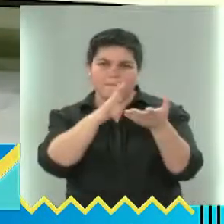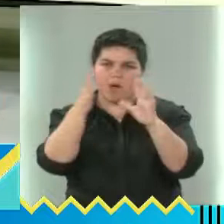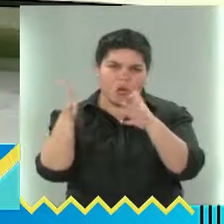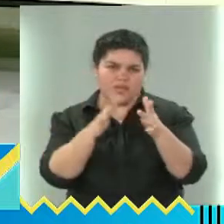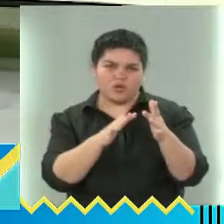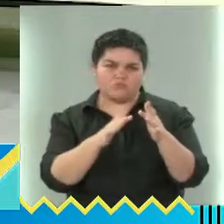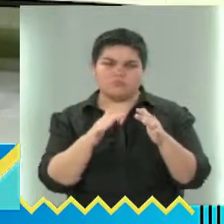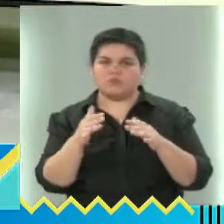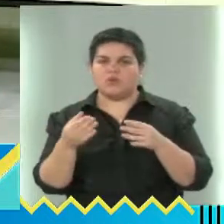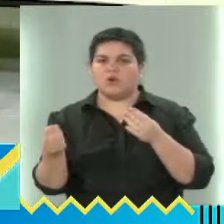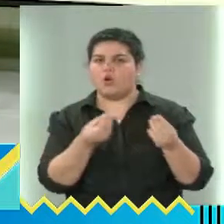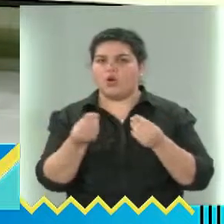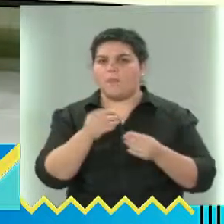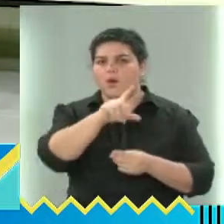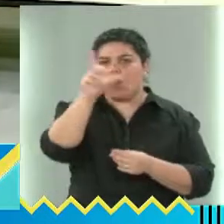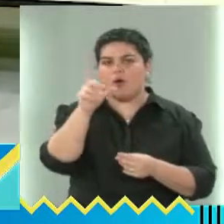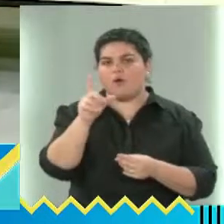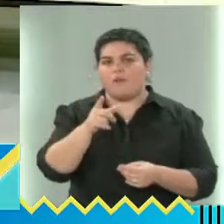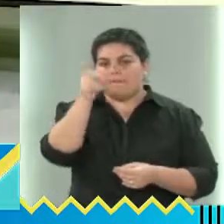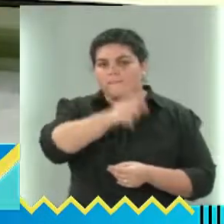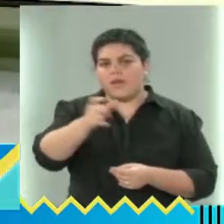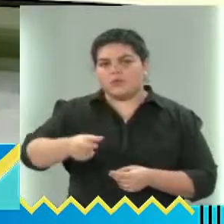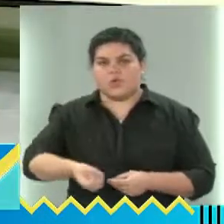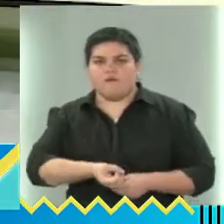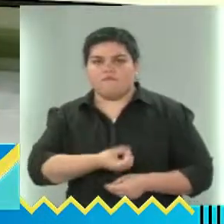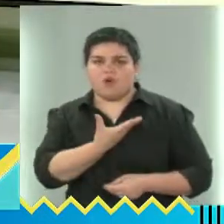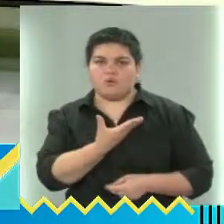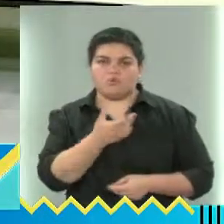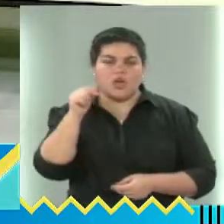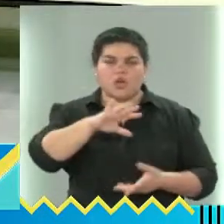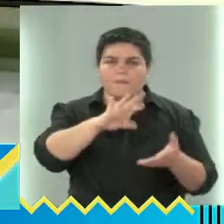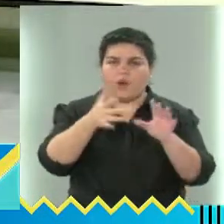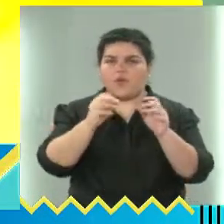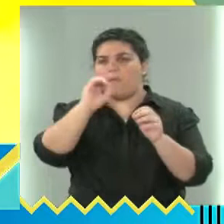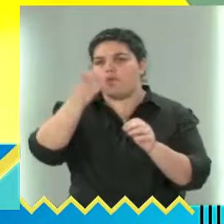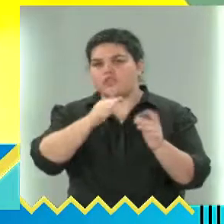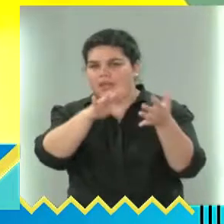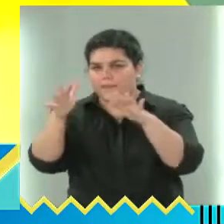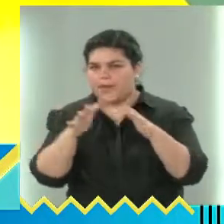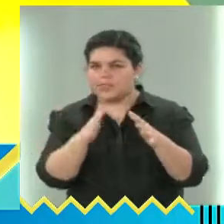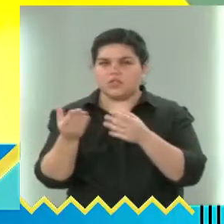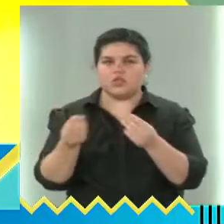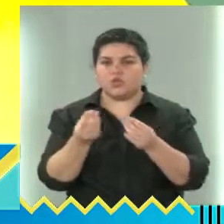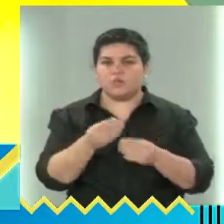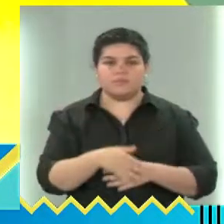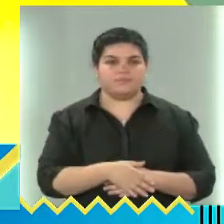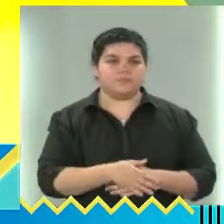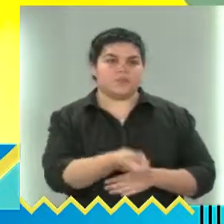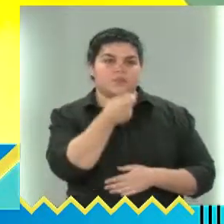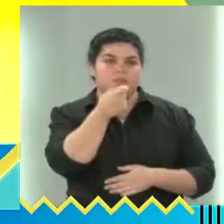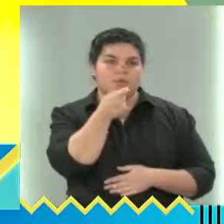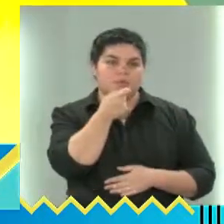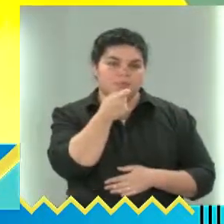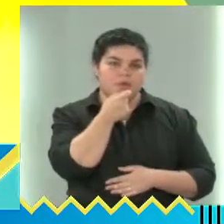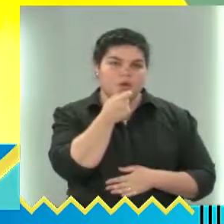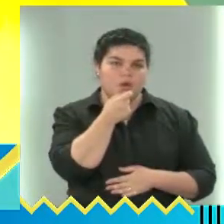realmente en general el donante voluntario se mantiene en estos valores? Hay lugares, por ejemplo, como es el Hospital